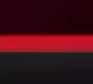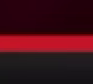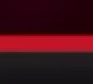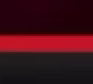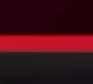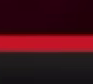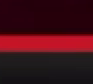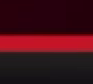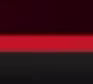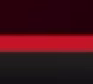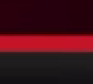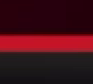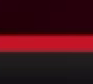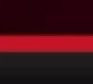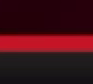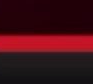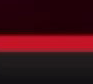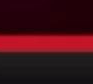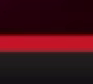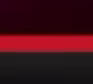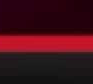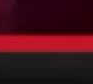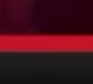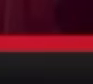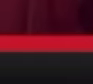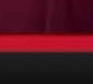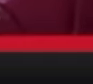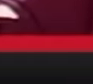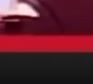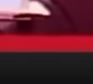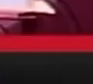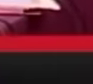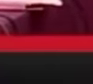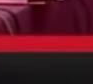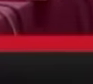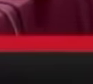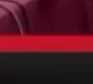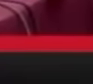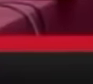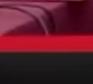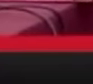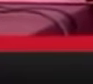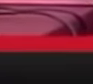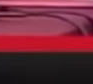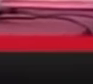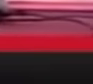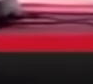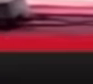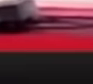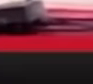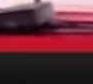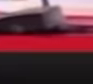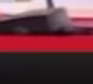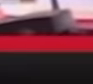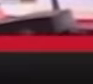apreciación, ¿no? Muchas gracias. Yo quisiera también, así como el congresista Salaverry, pedir respuestas puntuales. Una primera es